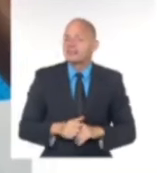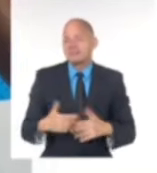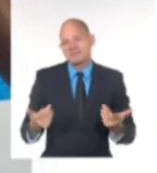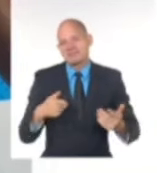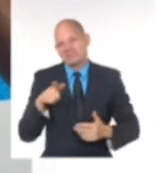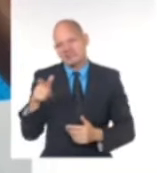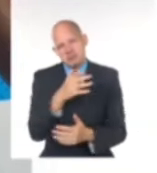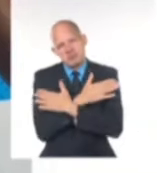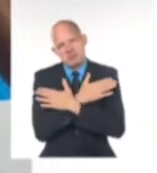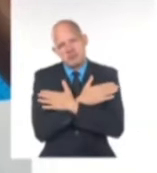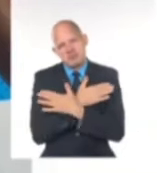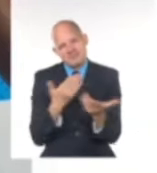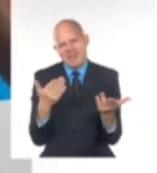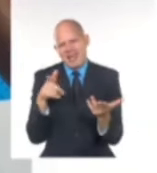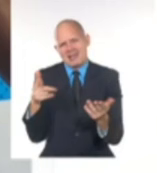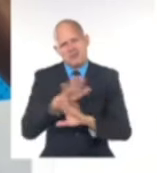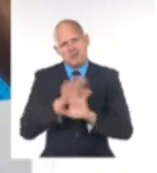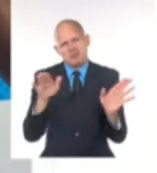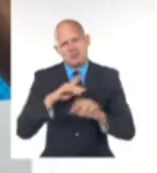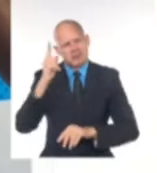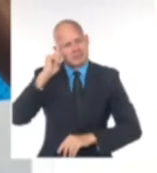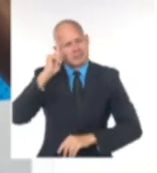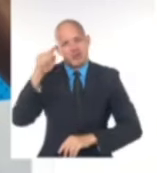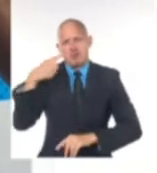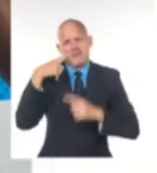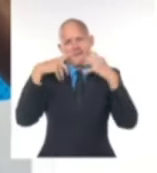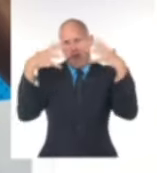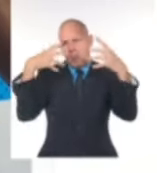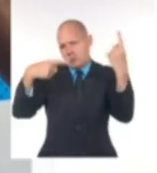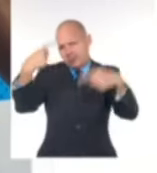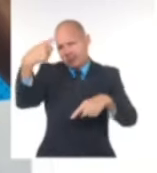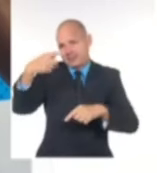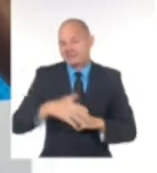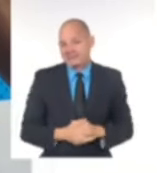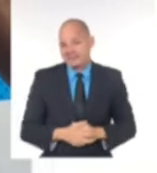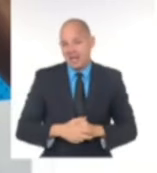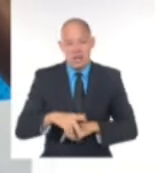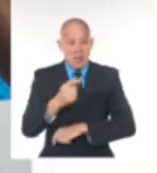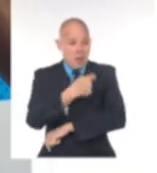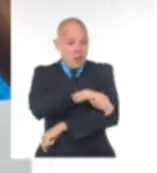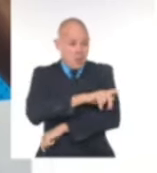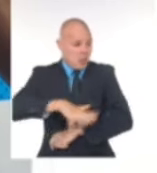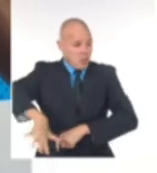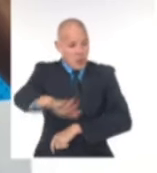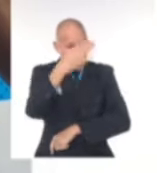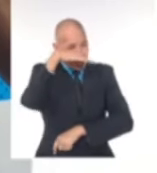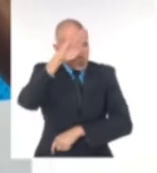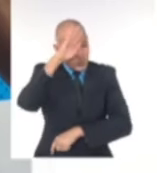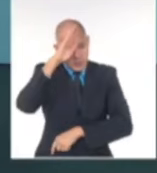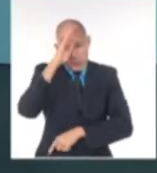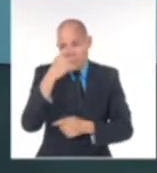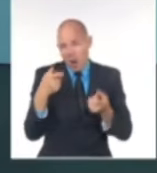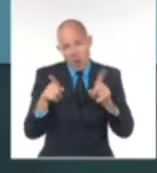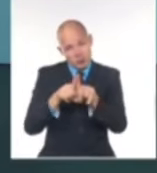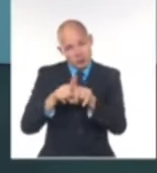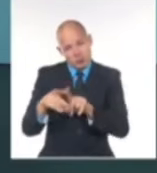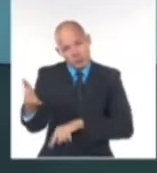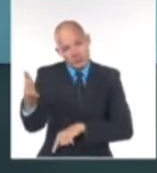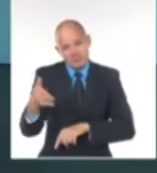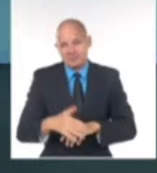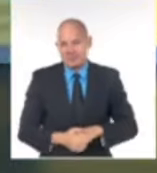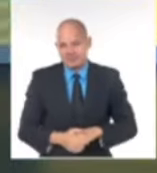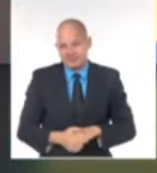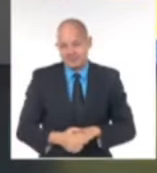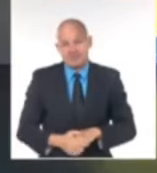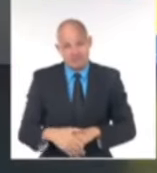Mijaín, ya eres la leyenda, la historia viva. Tu pueblo te está acompañando. Les adelanto